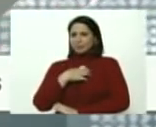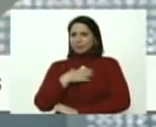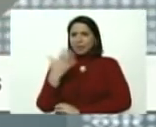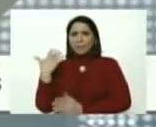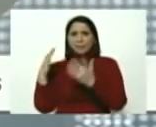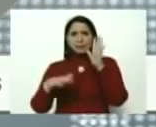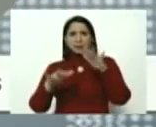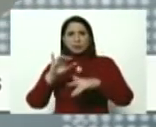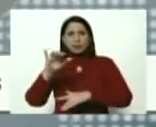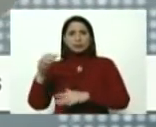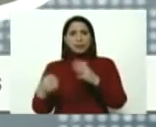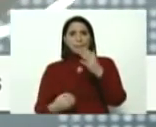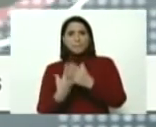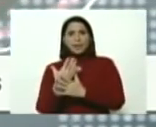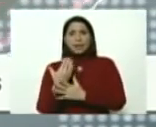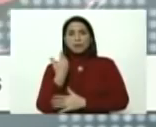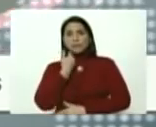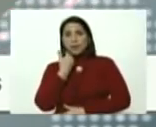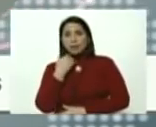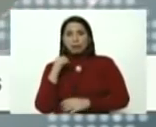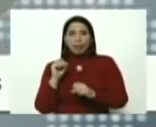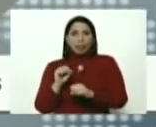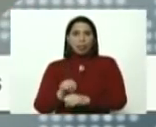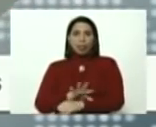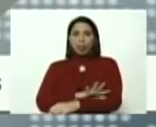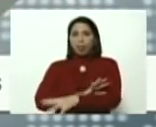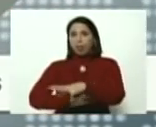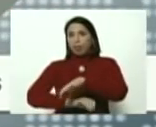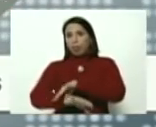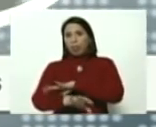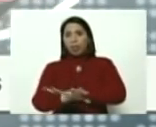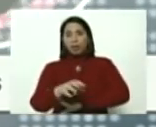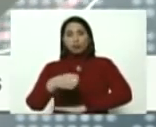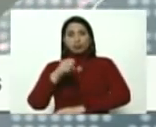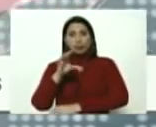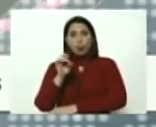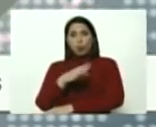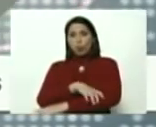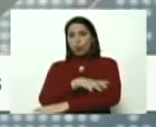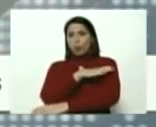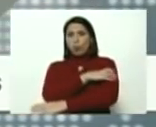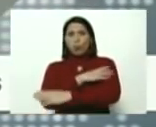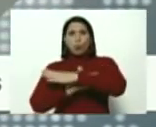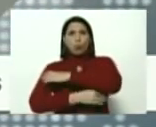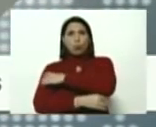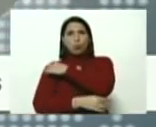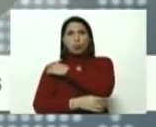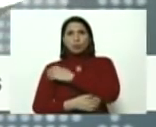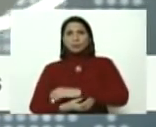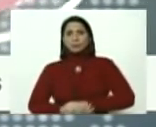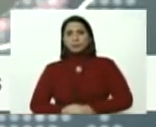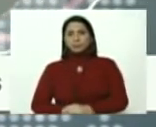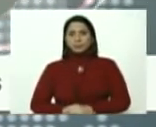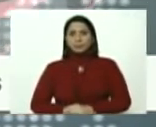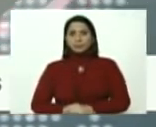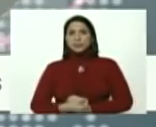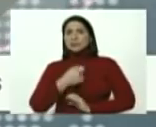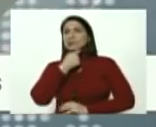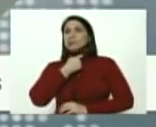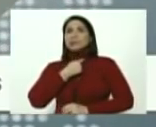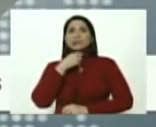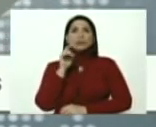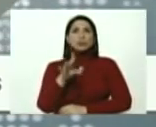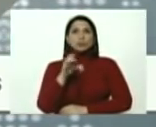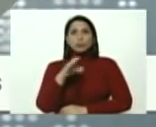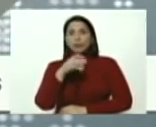presentó fiebre, escalofrío, dolores en las articulaciones, dolores musculares, dolor y ardor de garganta,